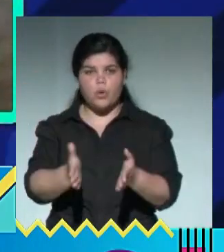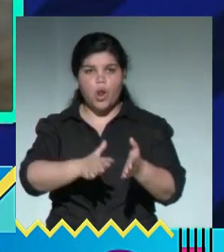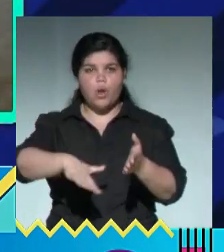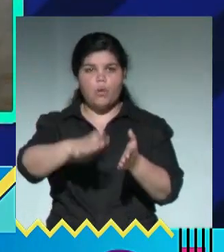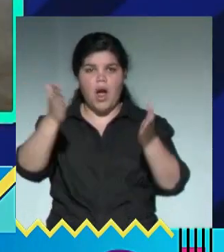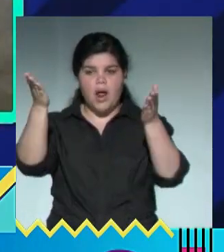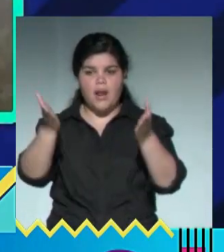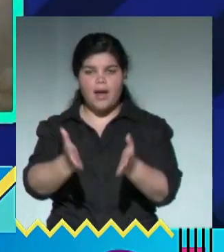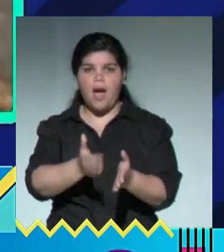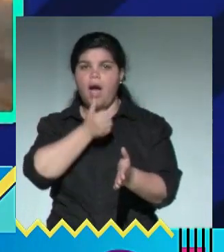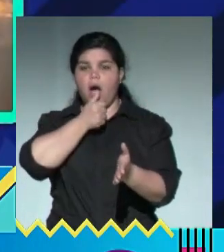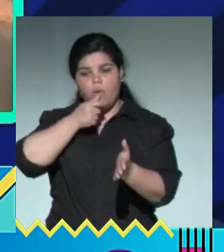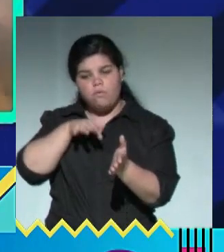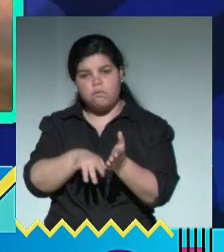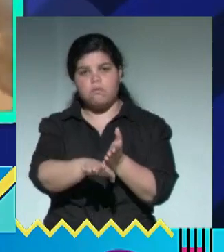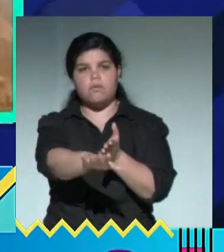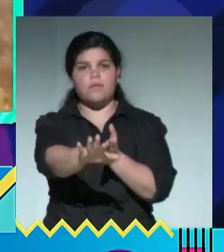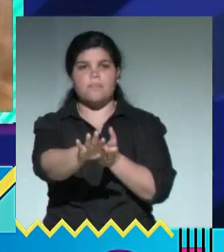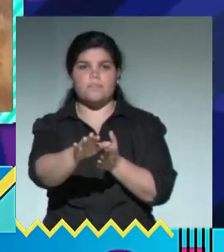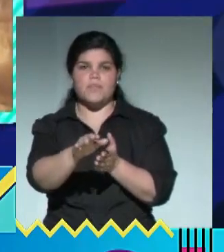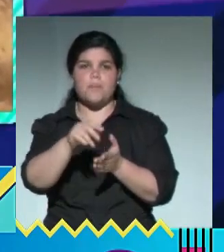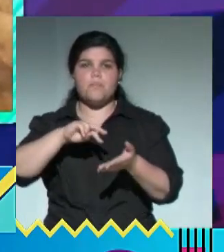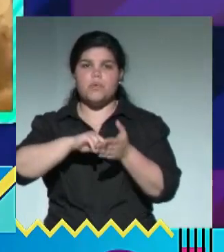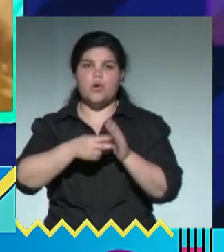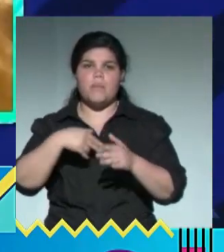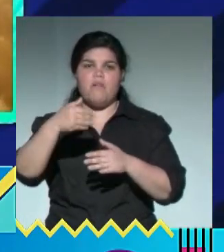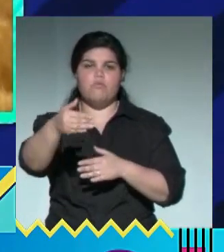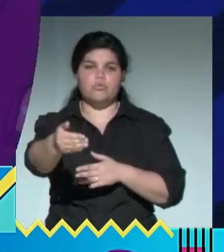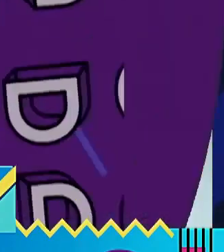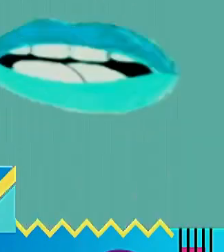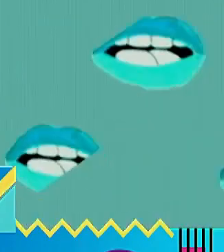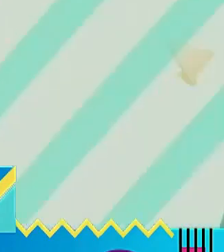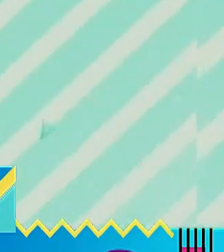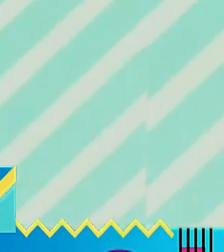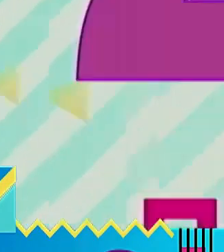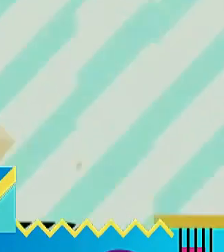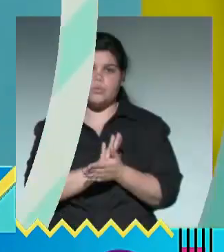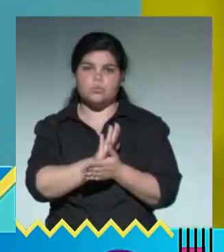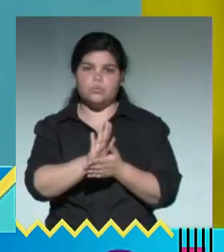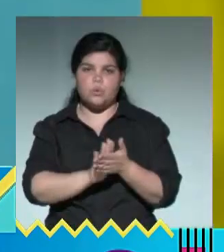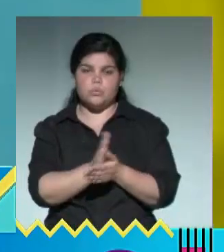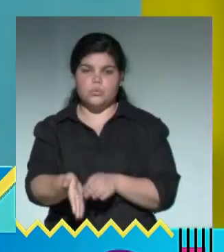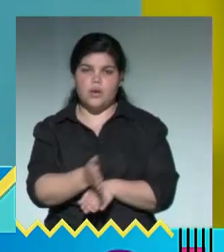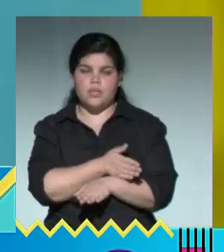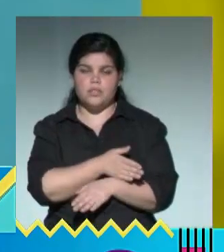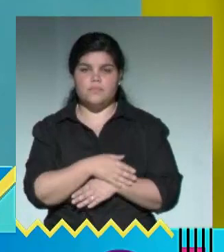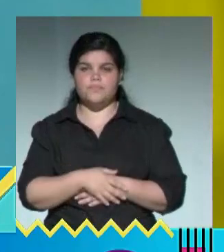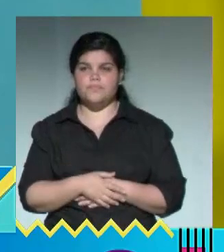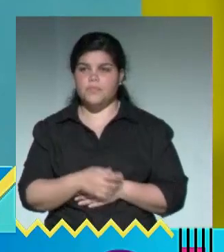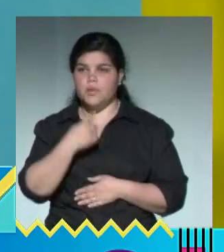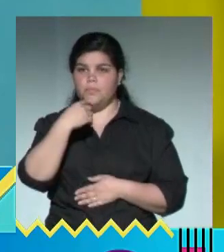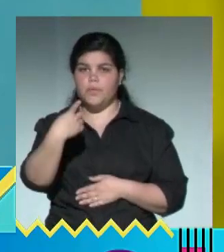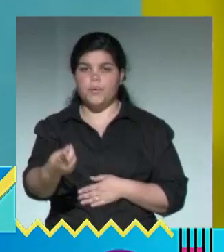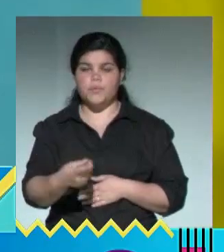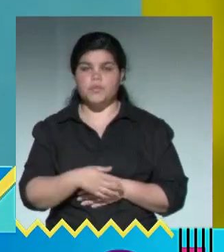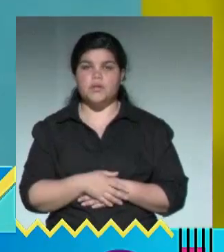no tener ninguna otra dificultad. Así que también eso es parte también del análisis. Bien, tengo una consulta con respecto al origen,